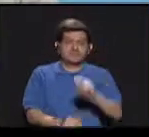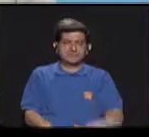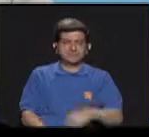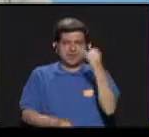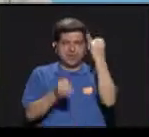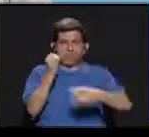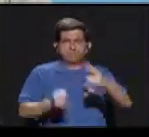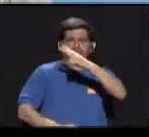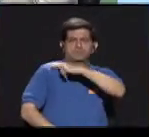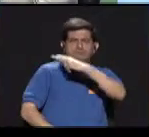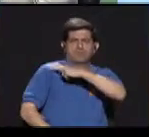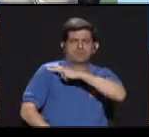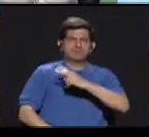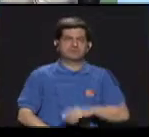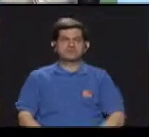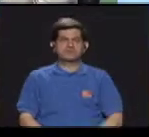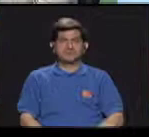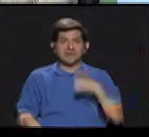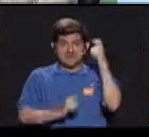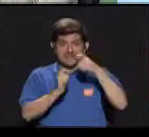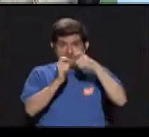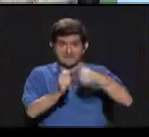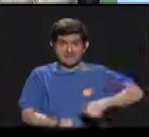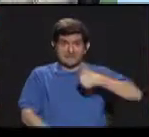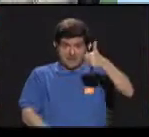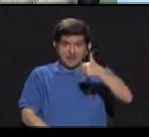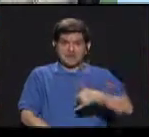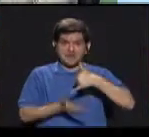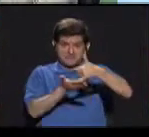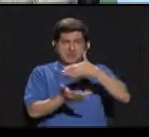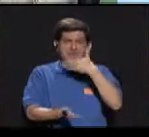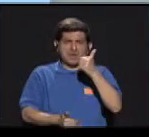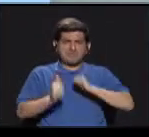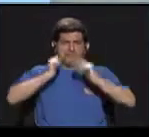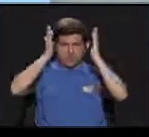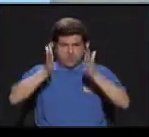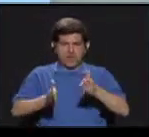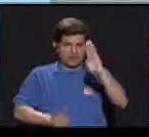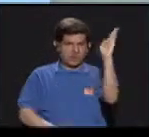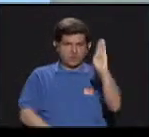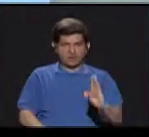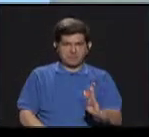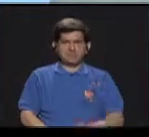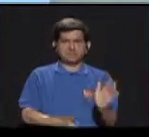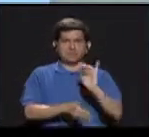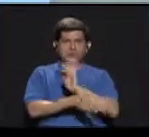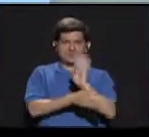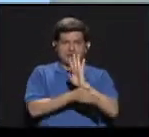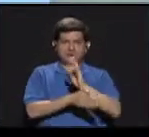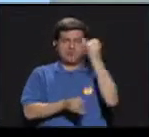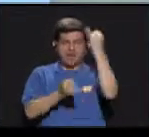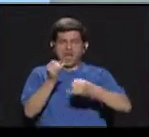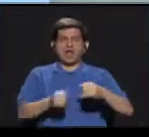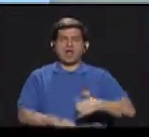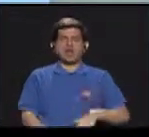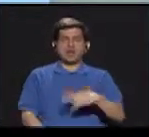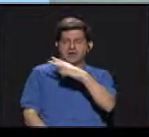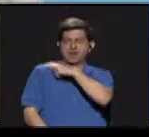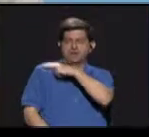El Último Comandante. Y que precisamente ganó un premio a Mejor Actor en Brasil por la película El Último